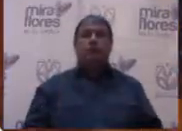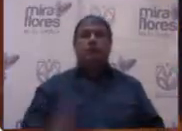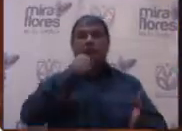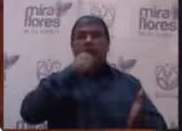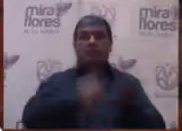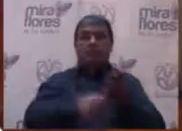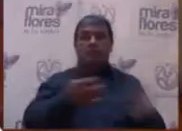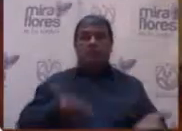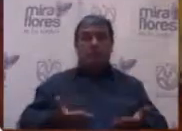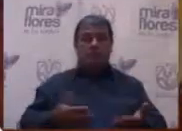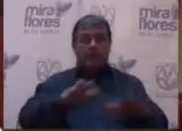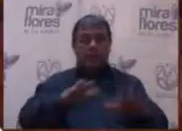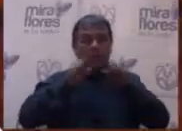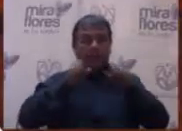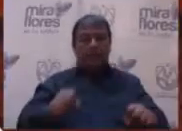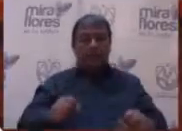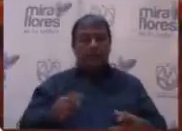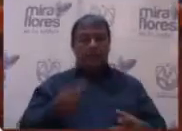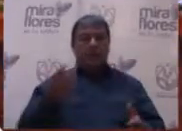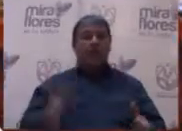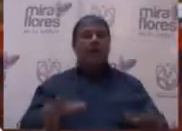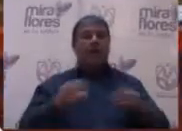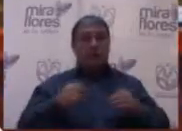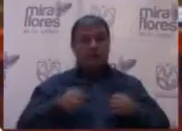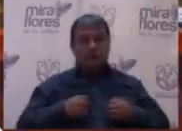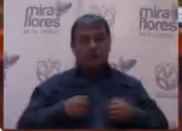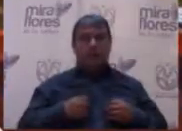despacho. Señor alcalde, la Secretaría General ha recibido